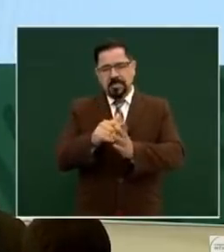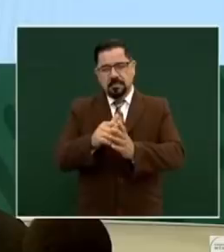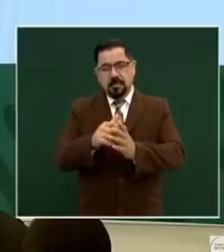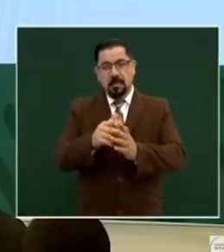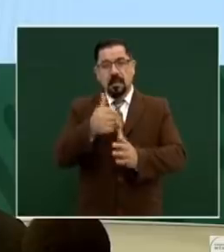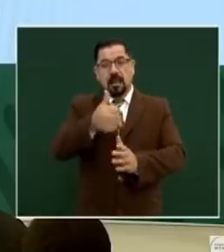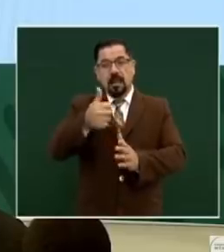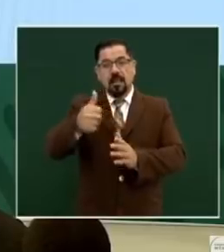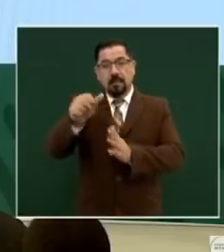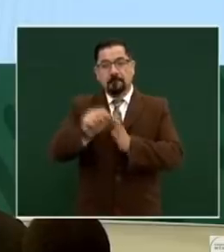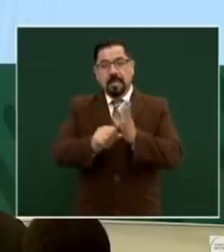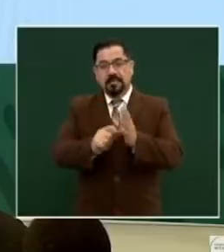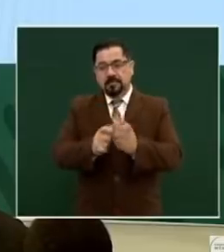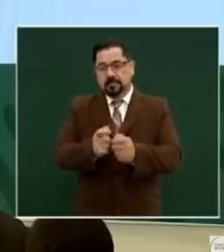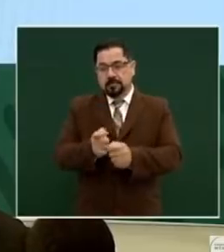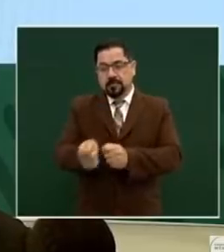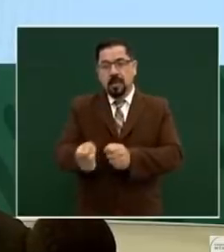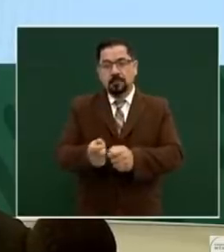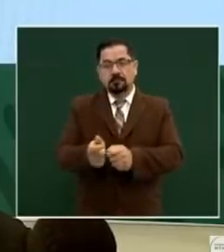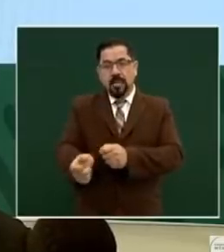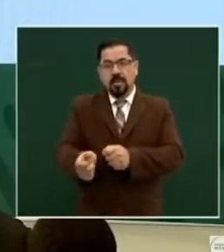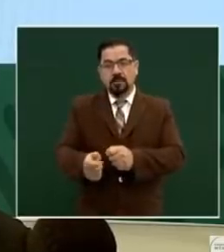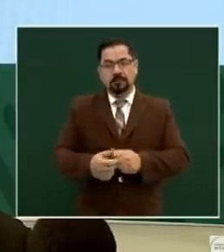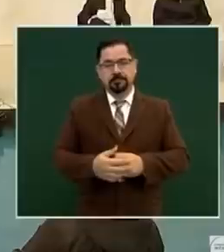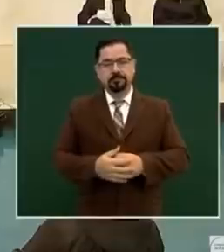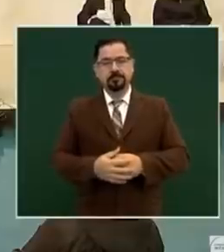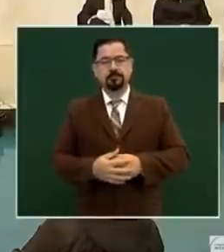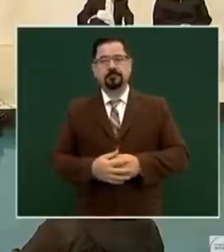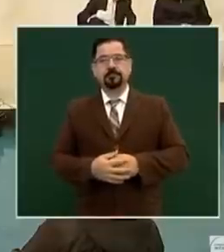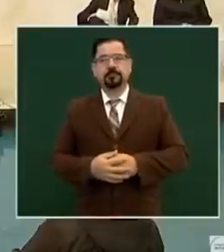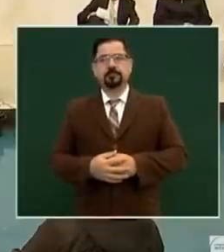350,000 al mes. A ver,